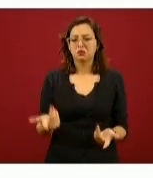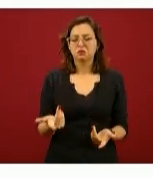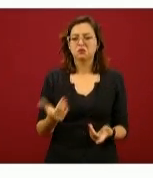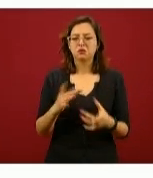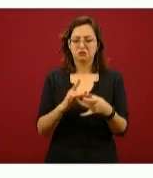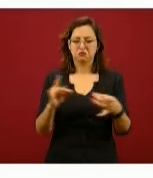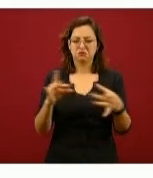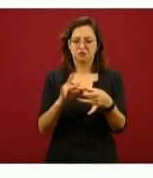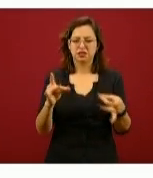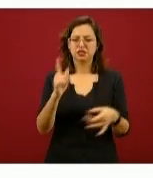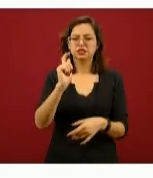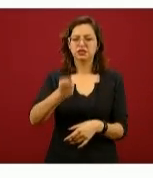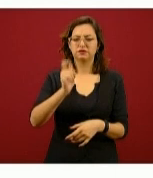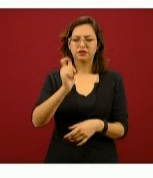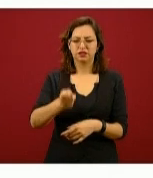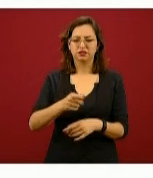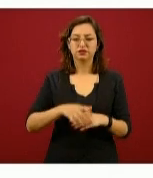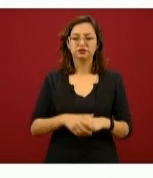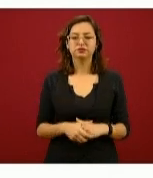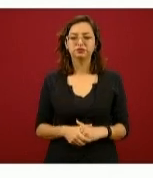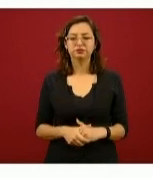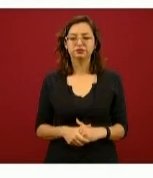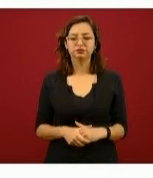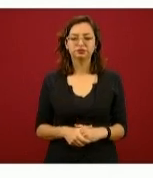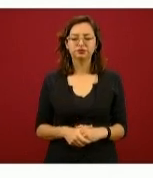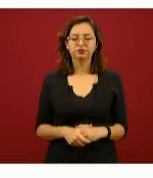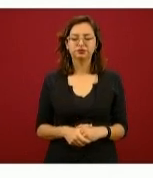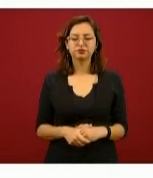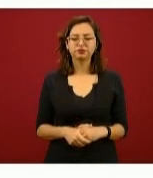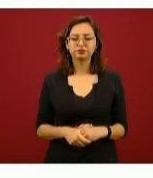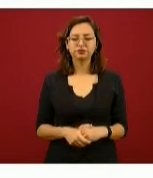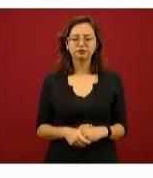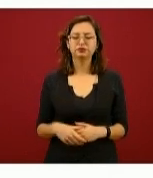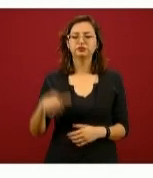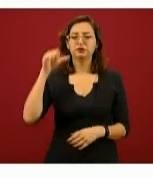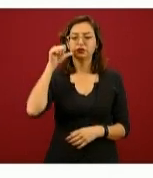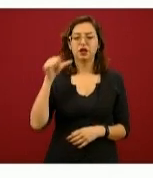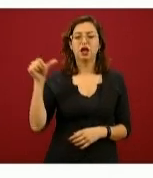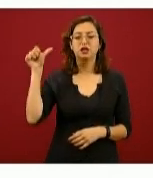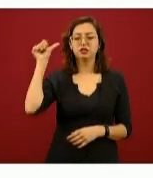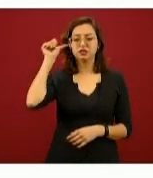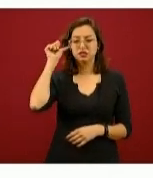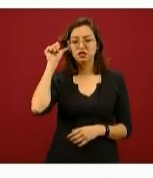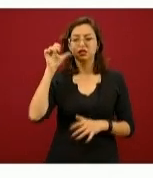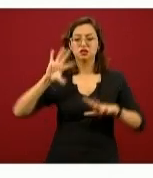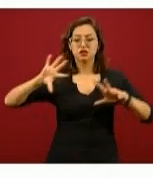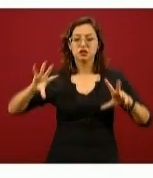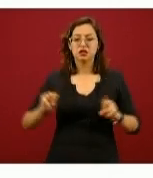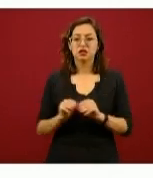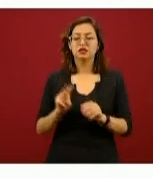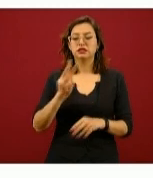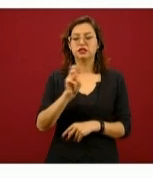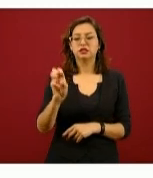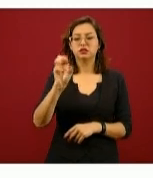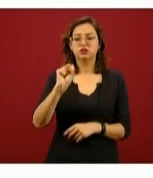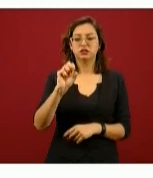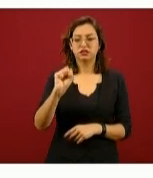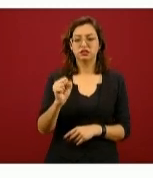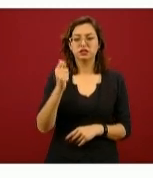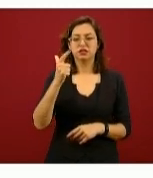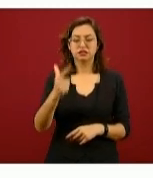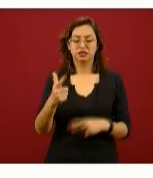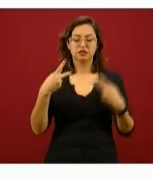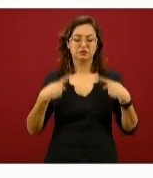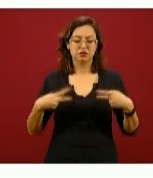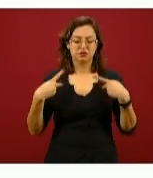que me gustaría destacar. Lo primero, los números: tenemos hasta ayer por la tarde 367 casos acumulados